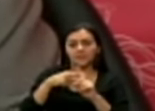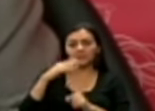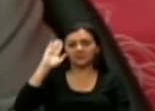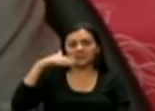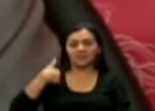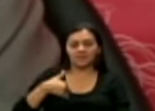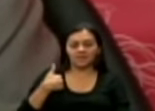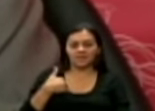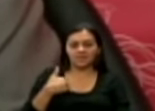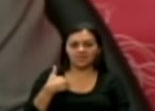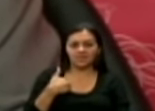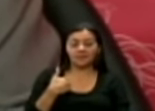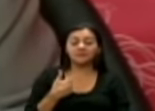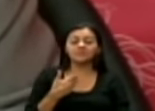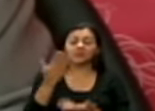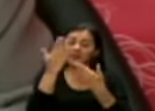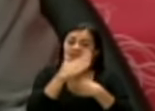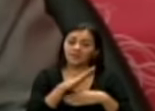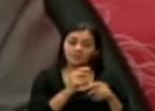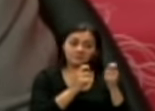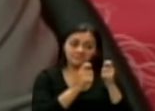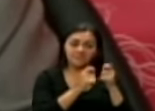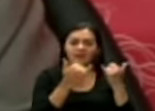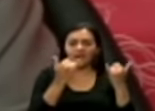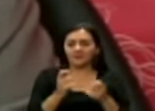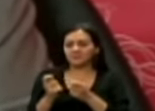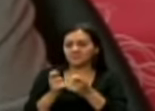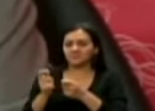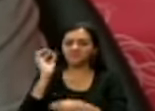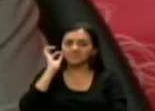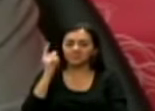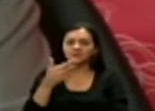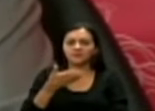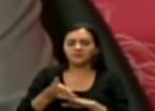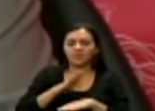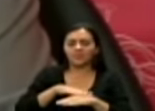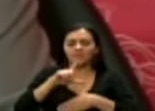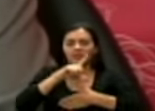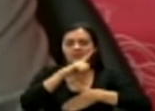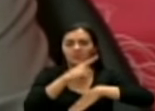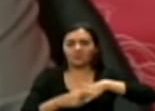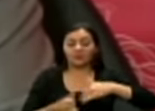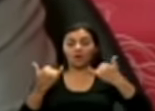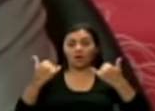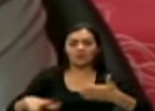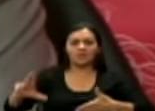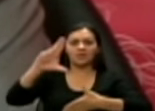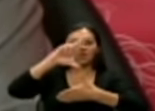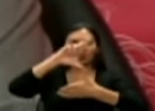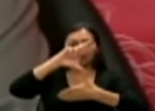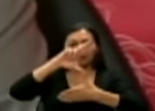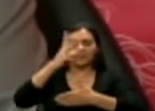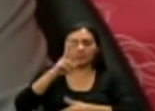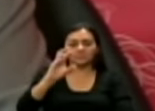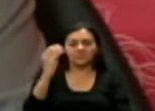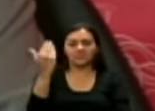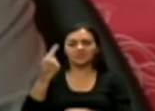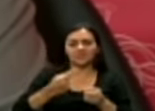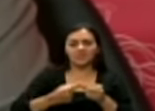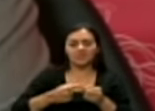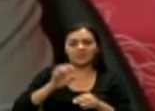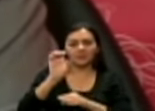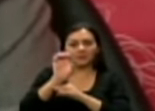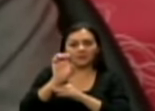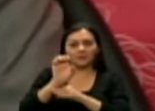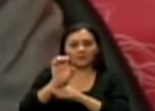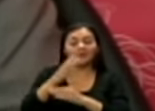estos procesos políticos progresistas, en el contexto del encuentro latinoamericano progresista que se lleva a cabo aquí en Quito, capital del